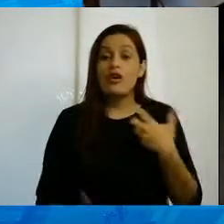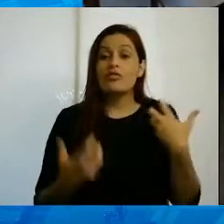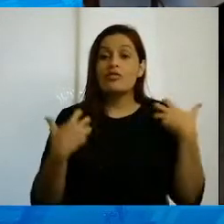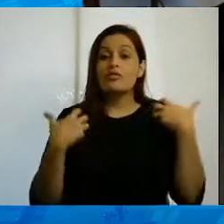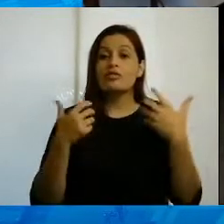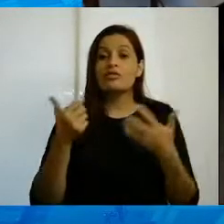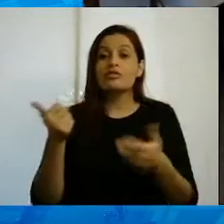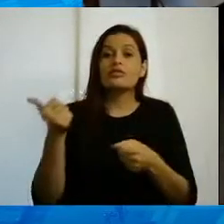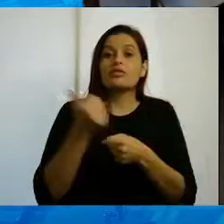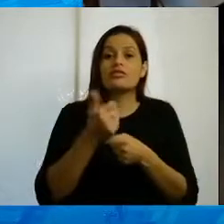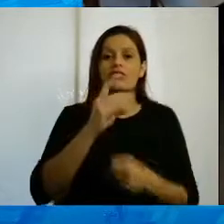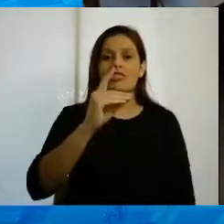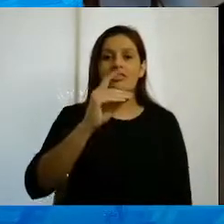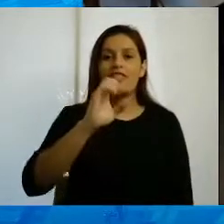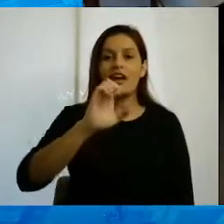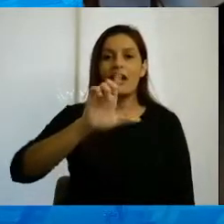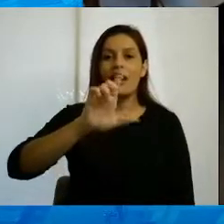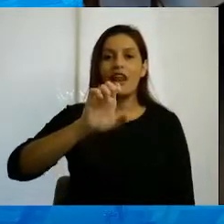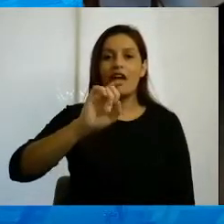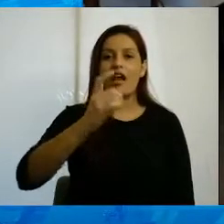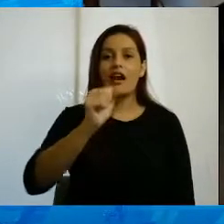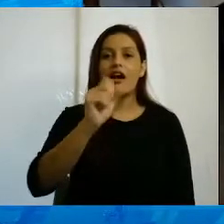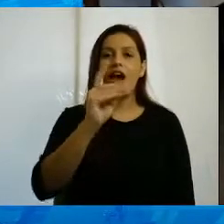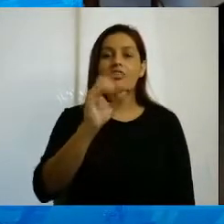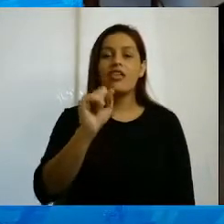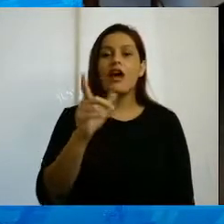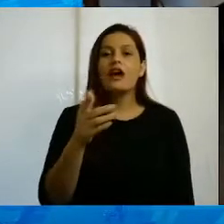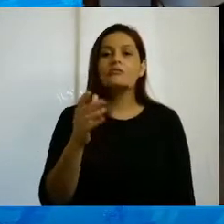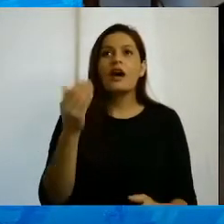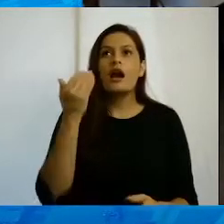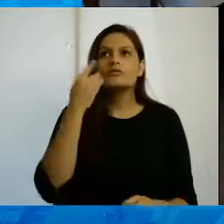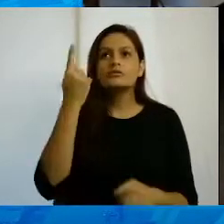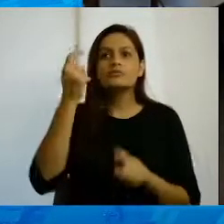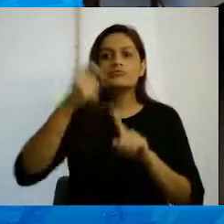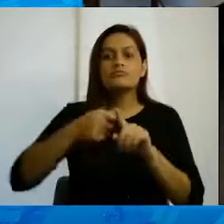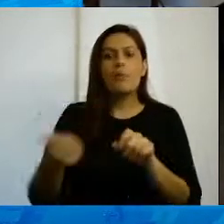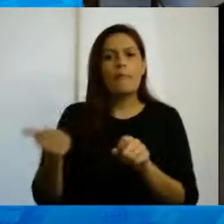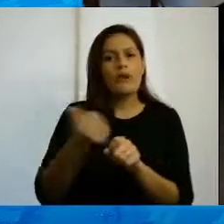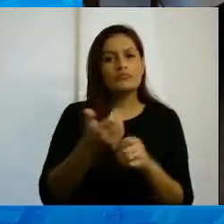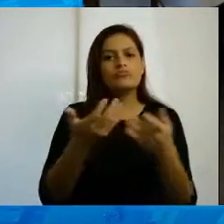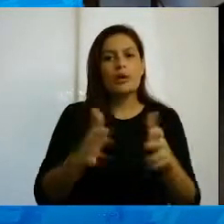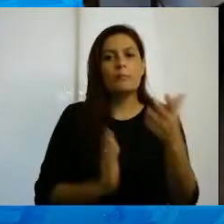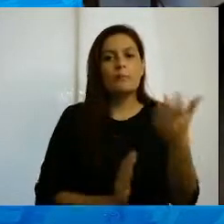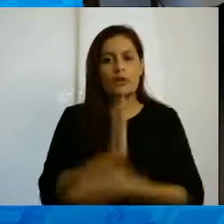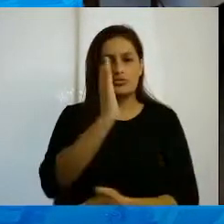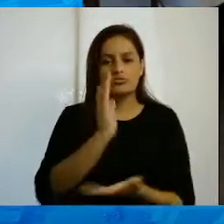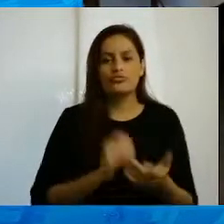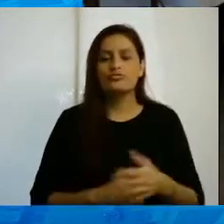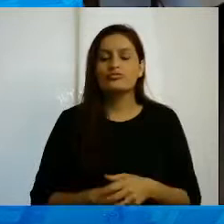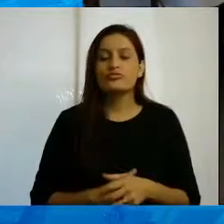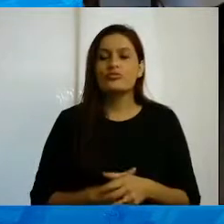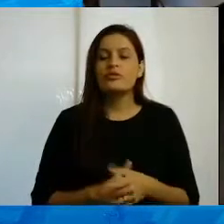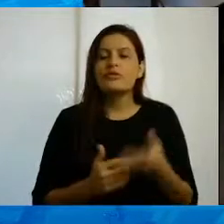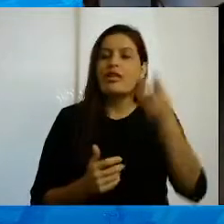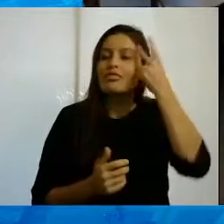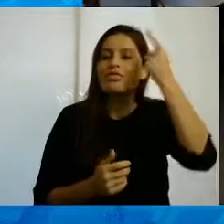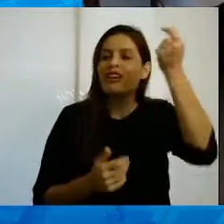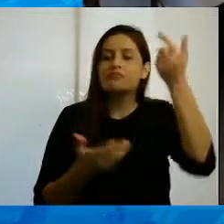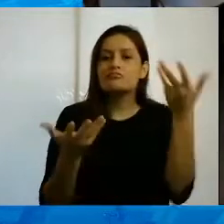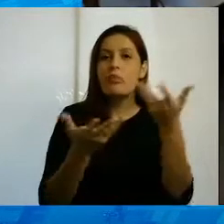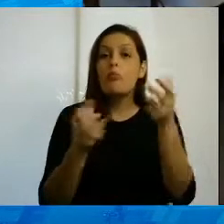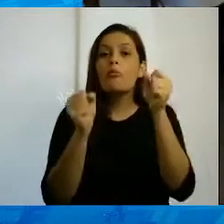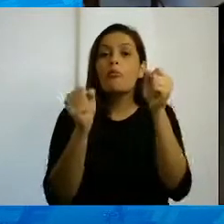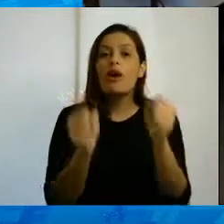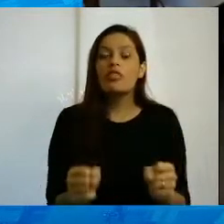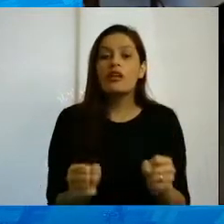He asumido hace casi un mes este desafío y la idea es